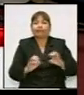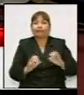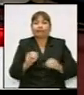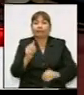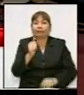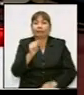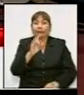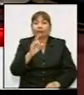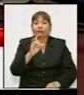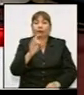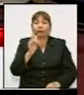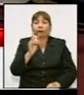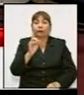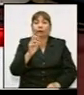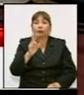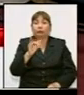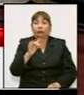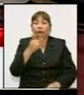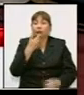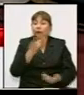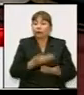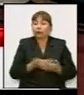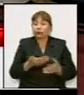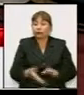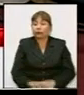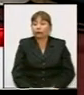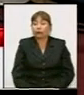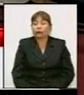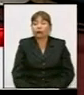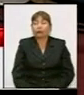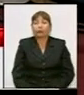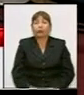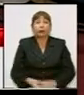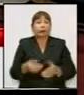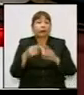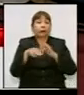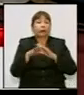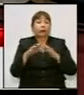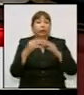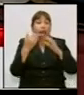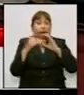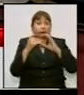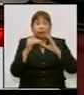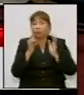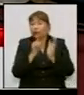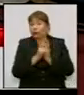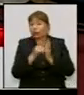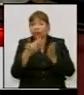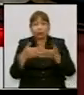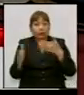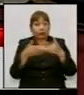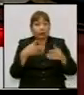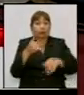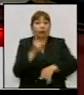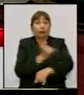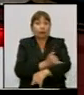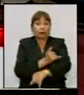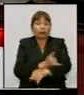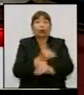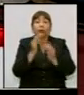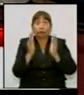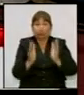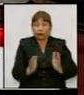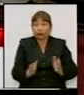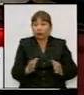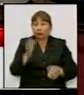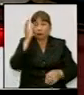auditorías como también el tema de pruebas de penetración a las redes de cualquier institución. Estamos avanzando en